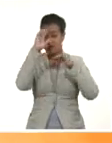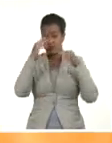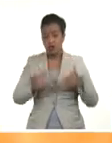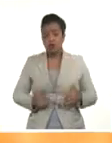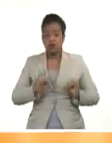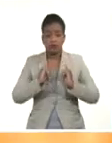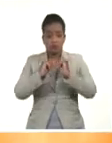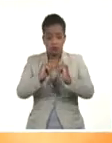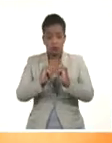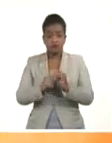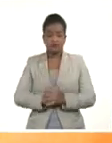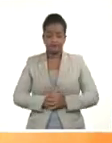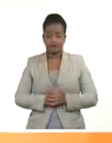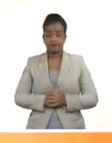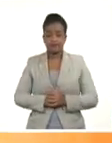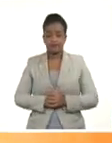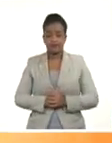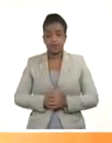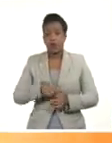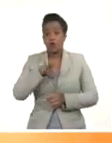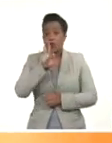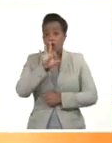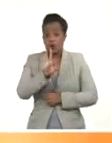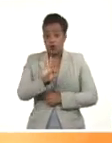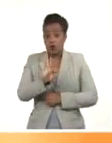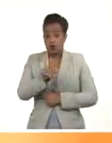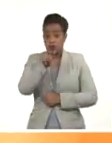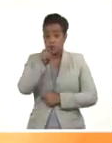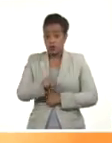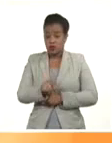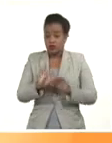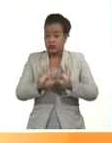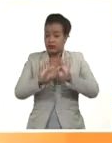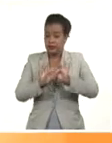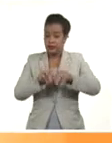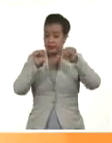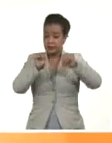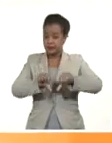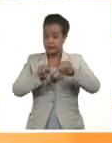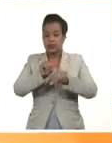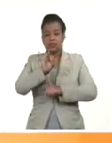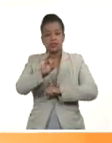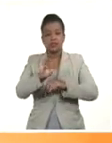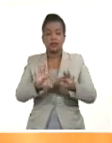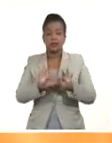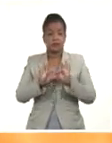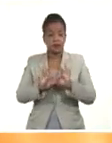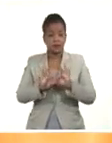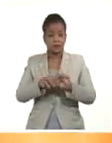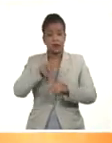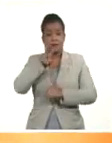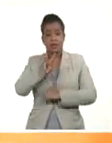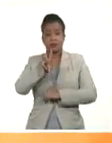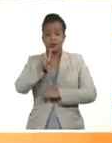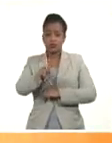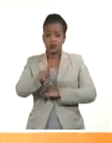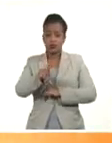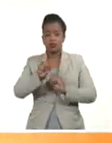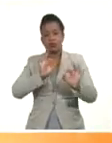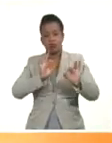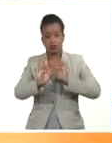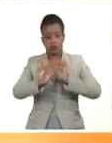Ángel Portal Miranda, 8 de ellos en estado crítico, 7 graves y 21 de